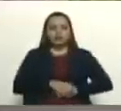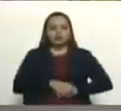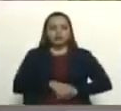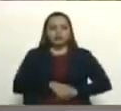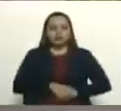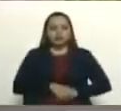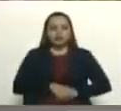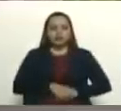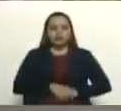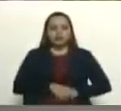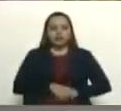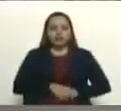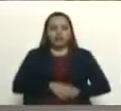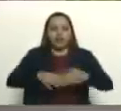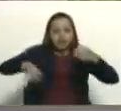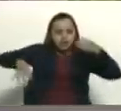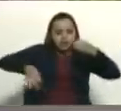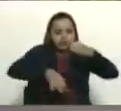la melodía en su chelo.